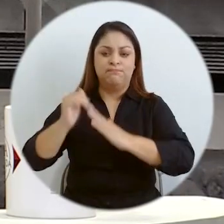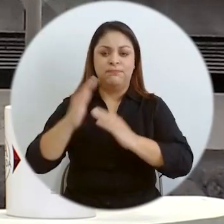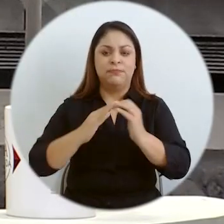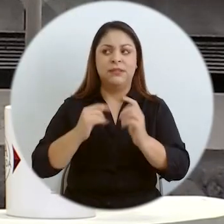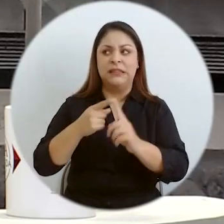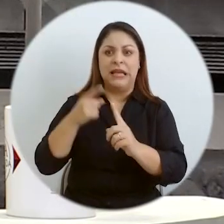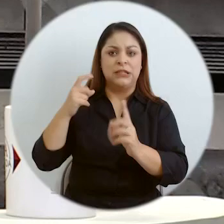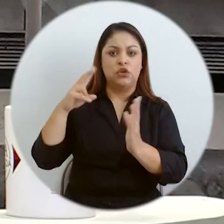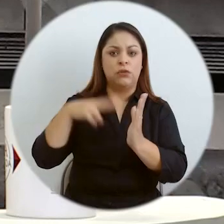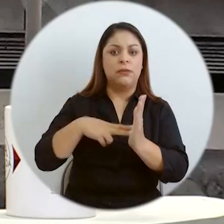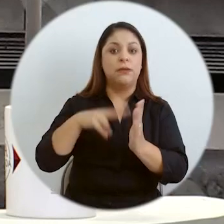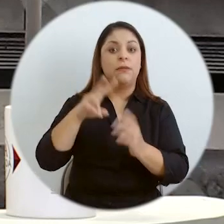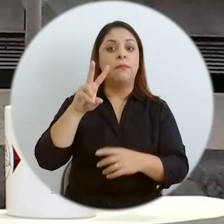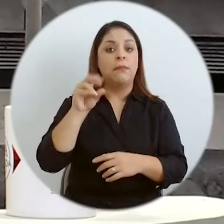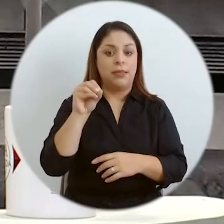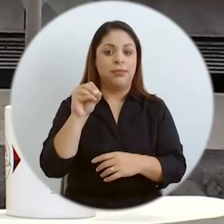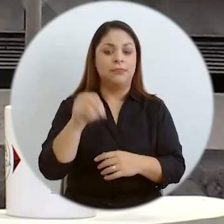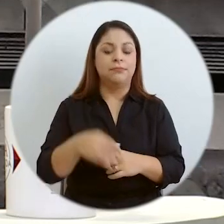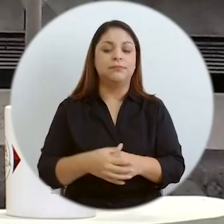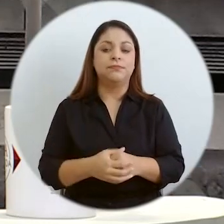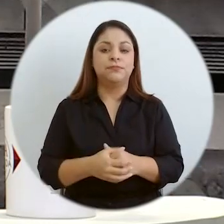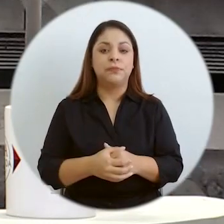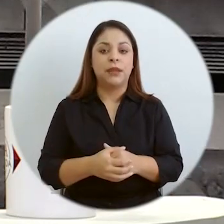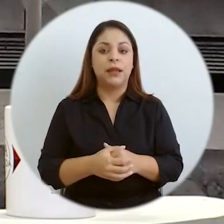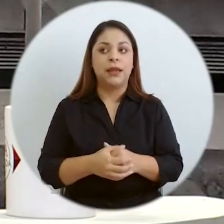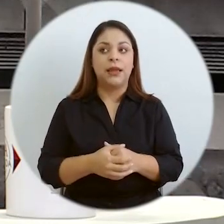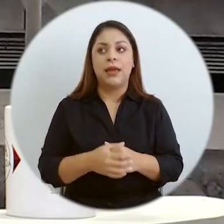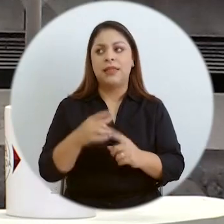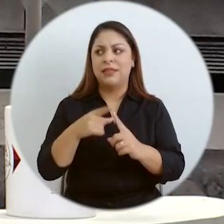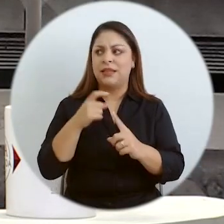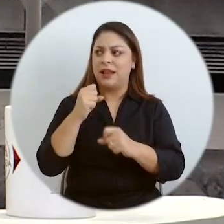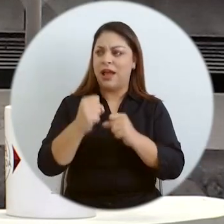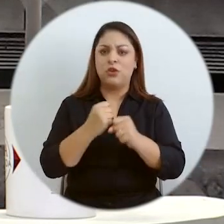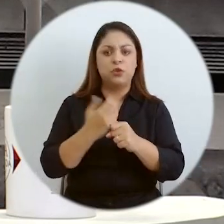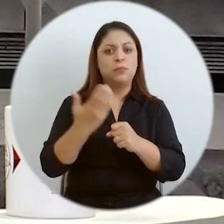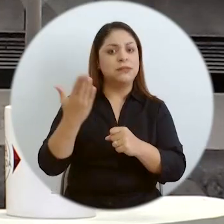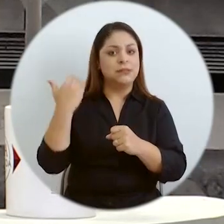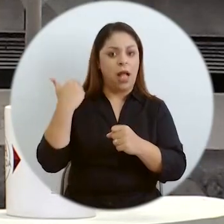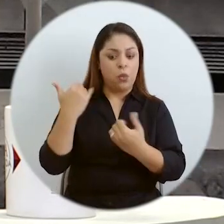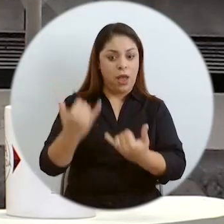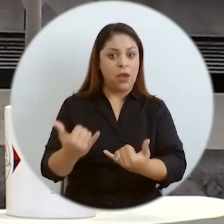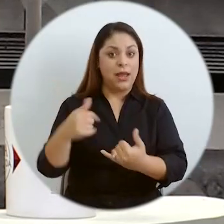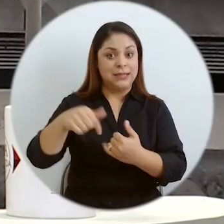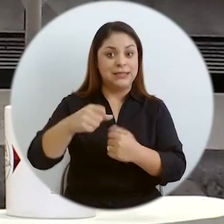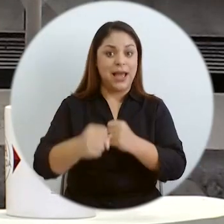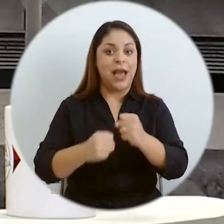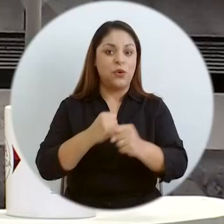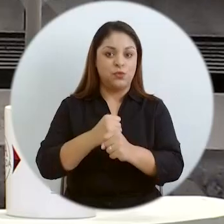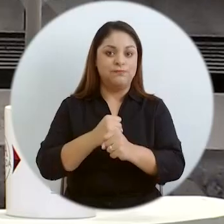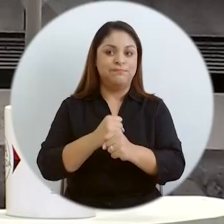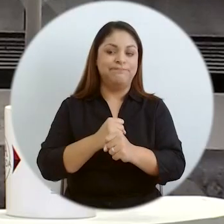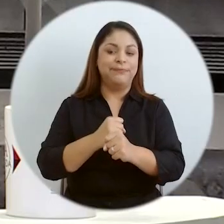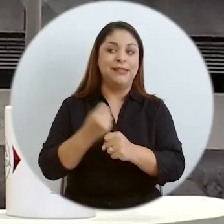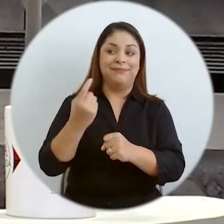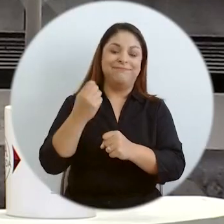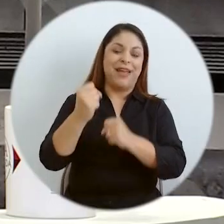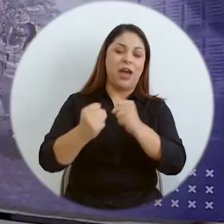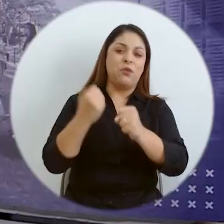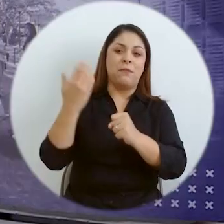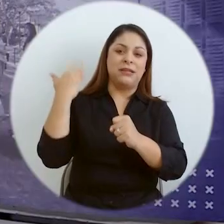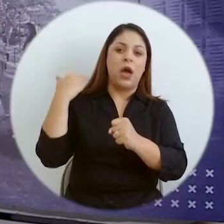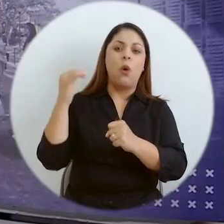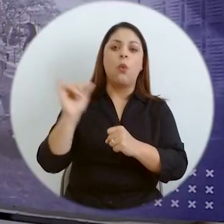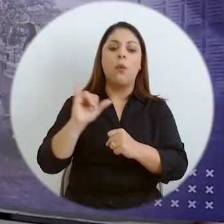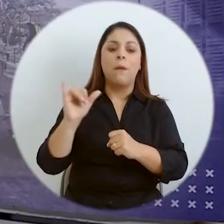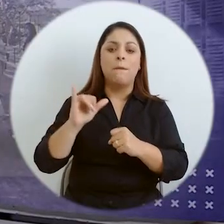que en lo que llevábamos del año pasado, todo el año pasado y parte de pero sobre todo el año pasado, concluyó casi en